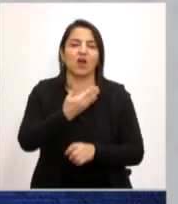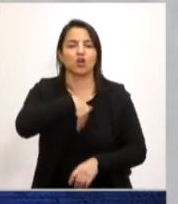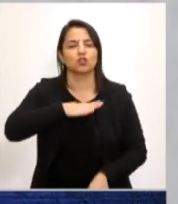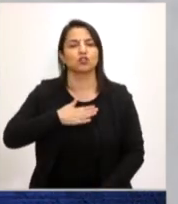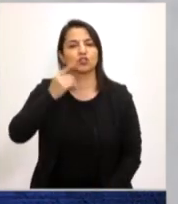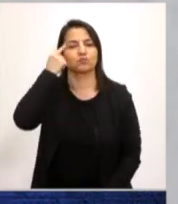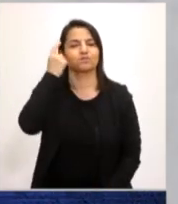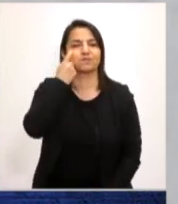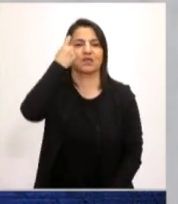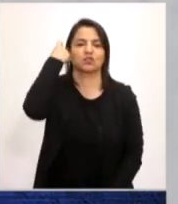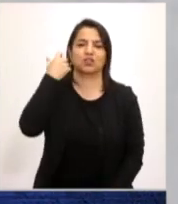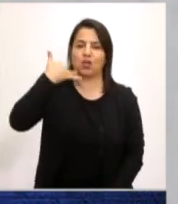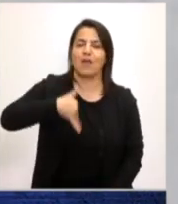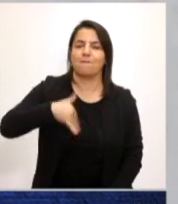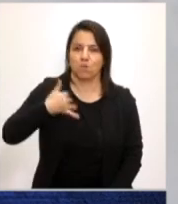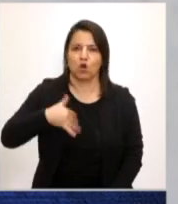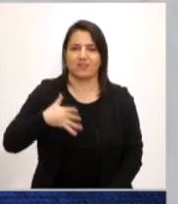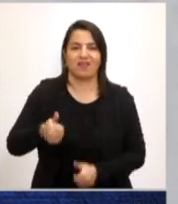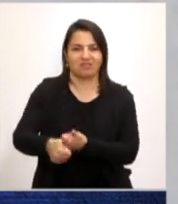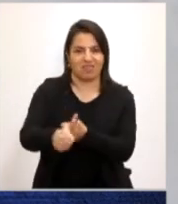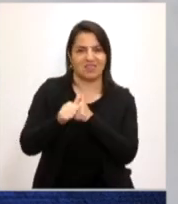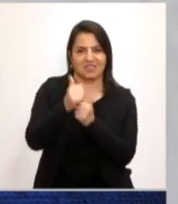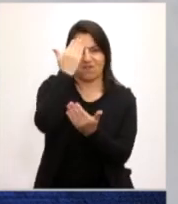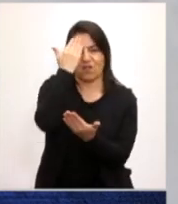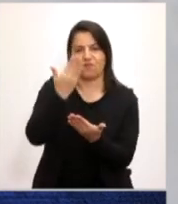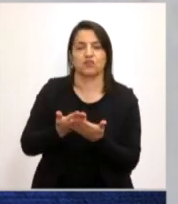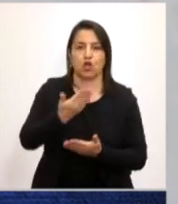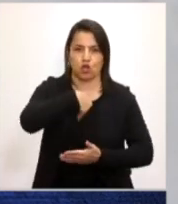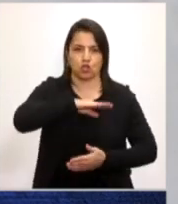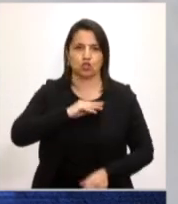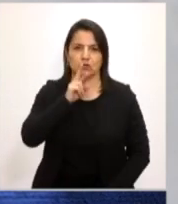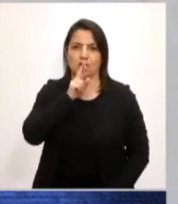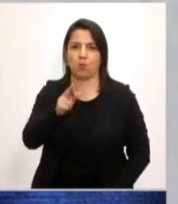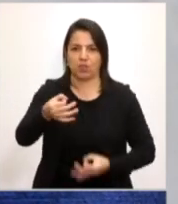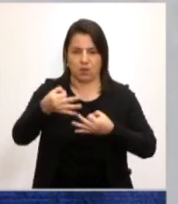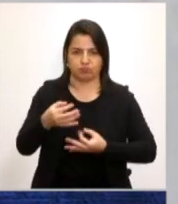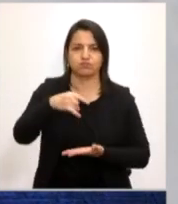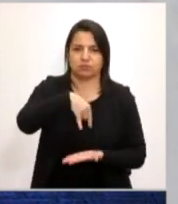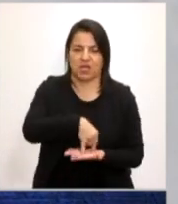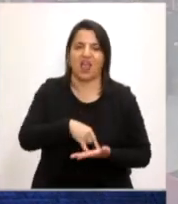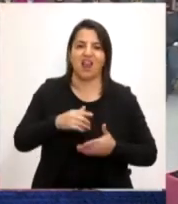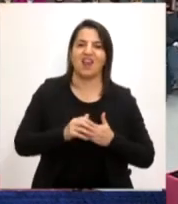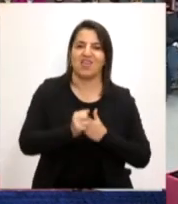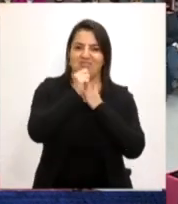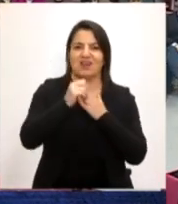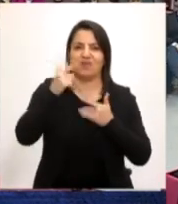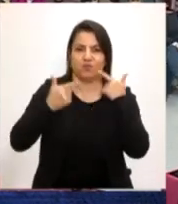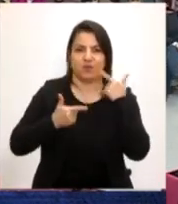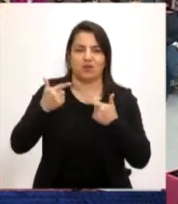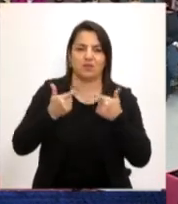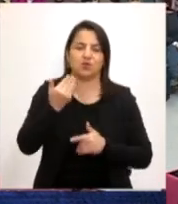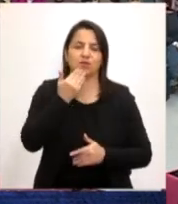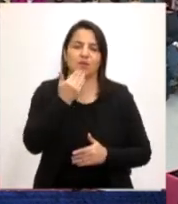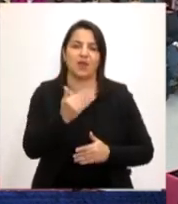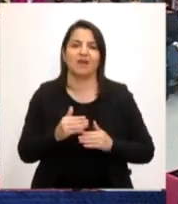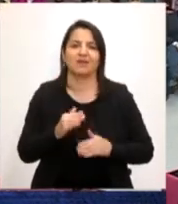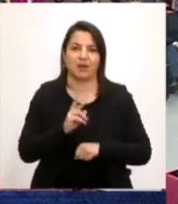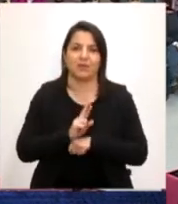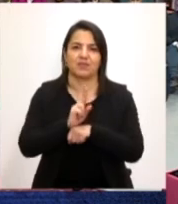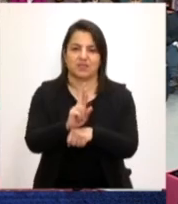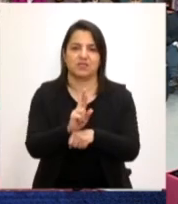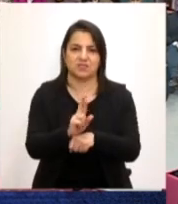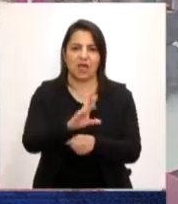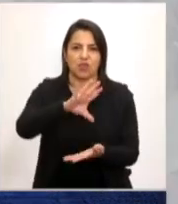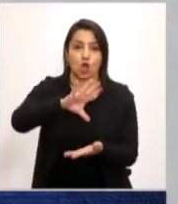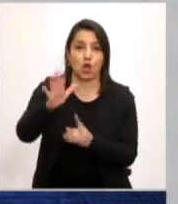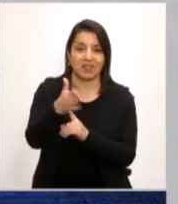enfrentamos importantes desafíos a los cuales debemos responder como legisladores, como líderes políticos y también como representantes de la nación en sus